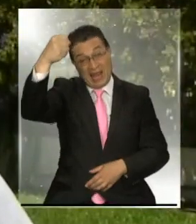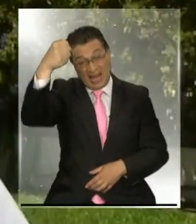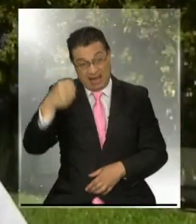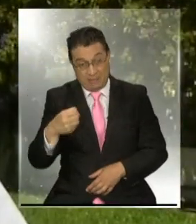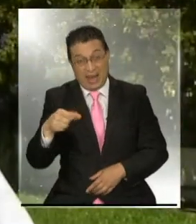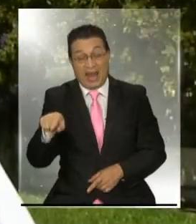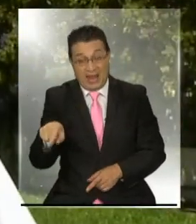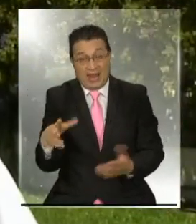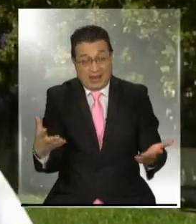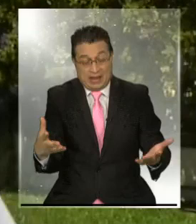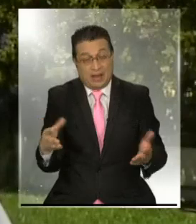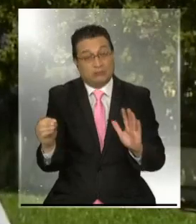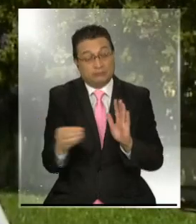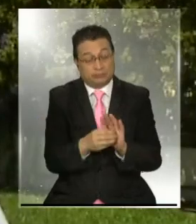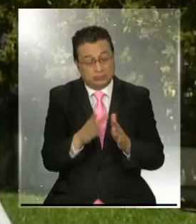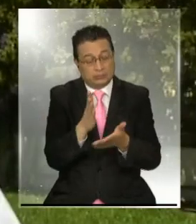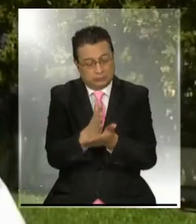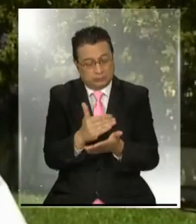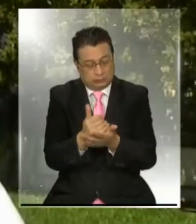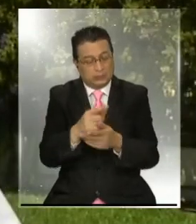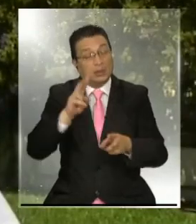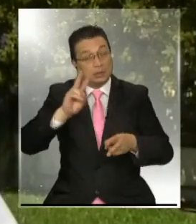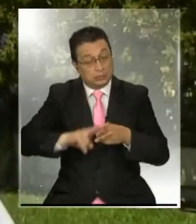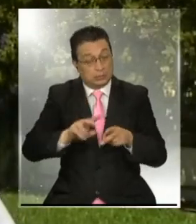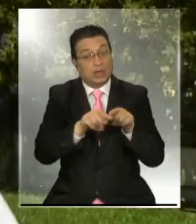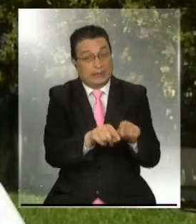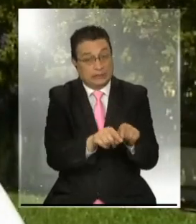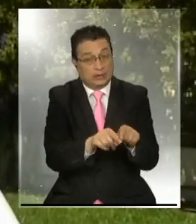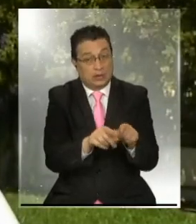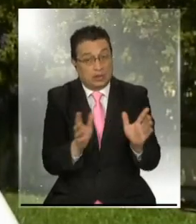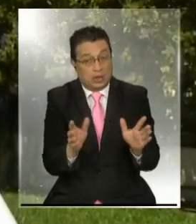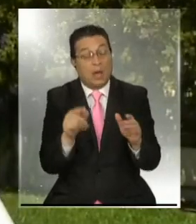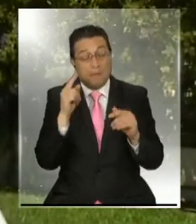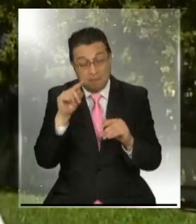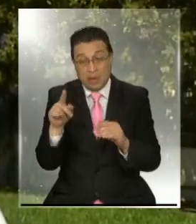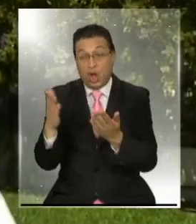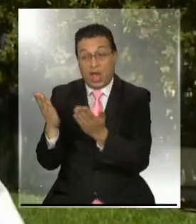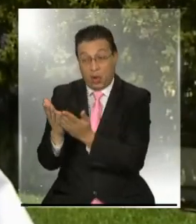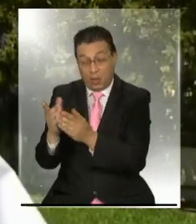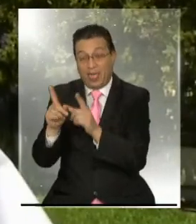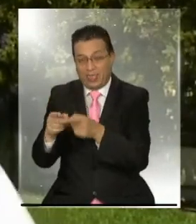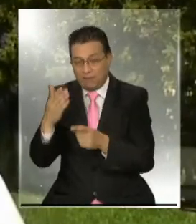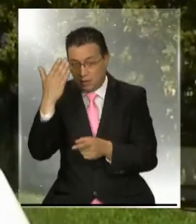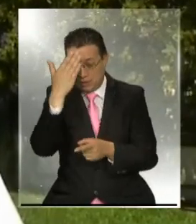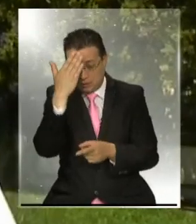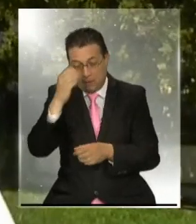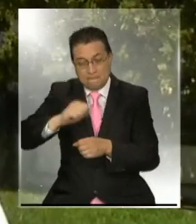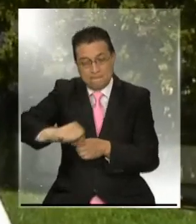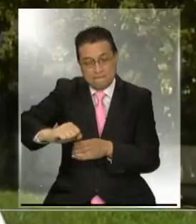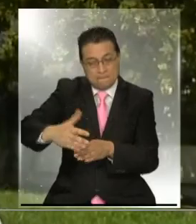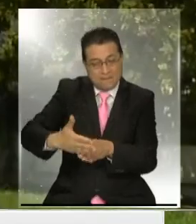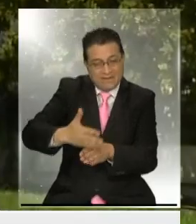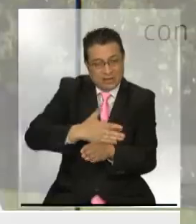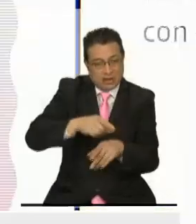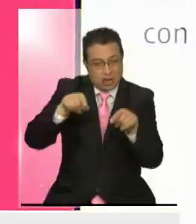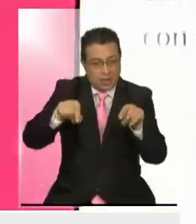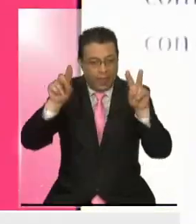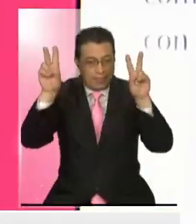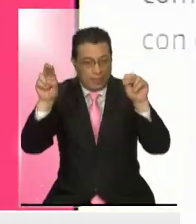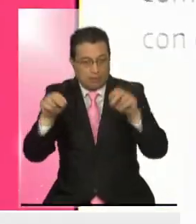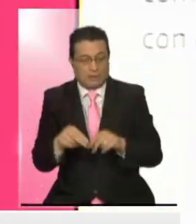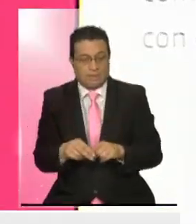hay que tomar todas las medidas en esa dirección pero al mismo tiempo el colegio debe estar preocupado hacer una prevención adecuada en el tema